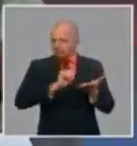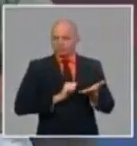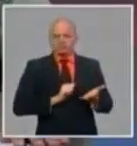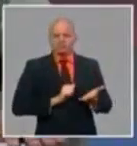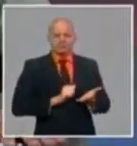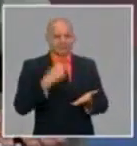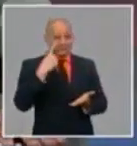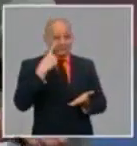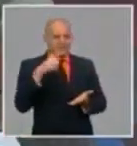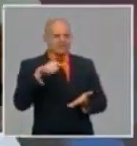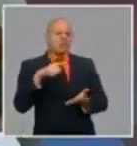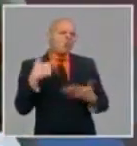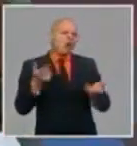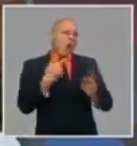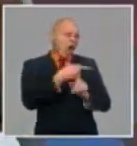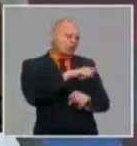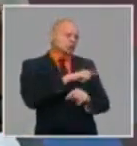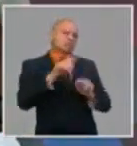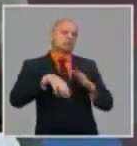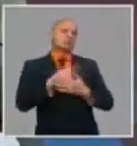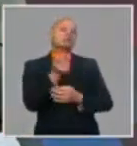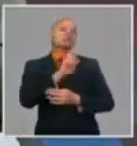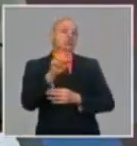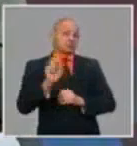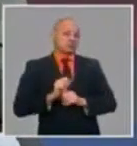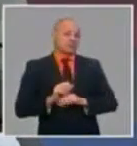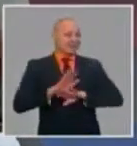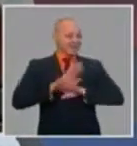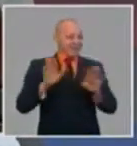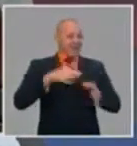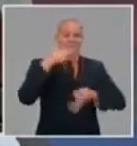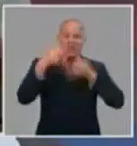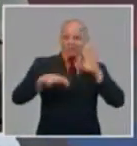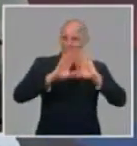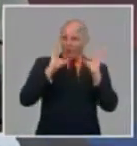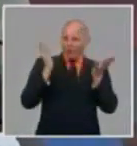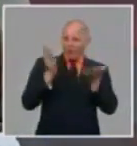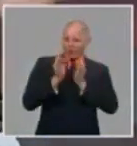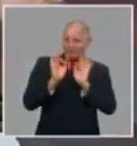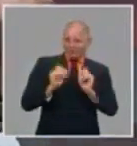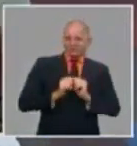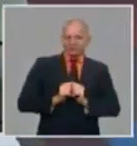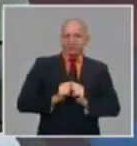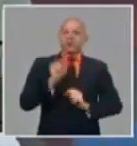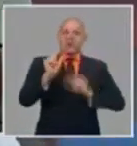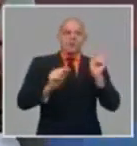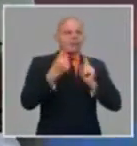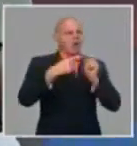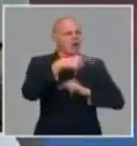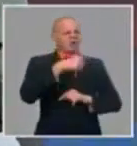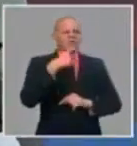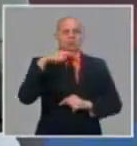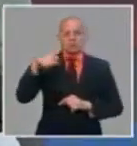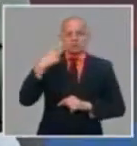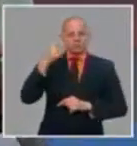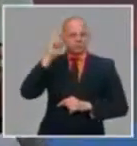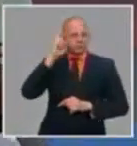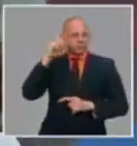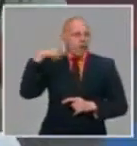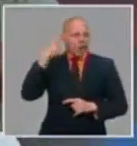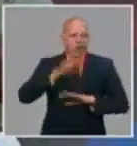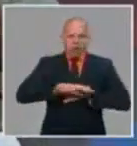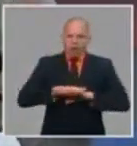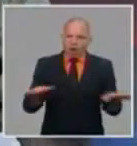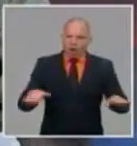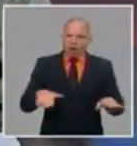momento, ese día 22, pasa todo eso. Y hay quien decía, bueno, este hombre está loco, este hombre enloqueció, no le hagan